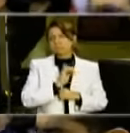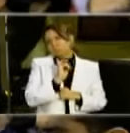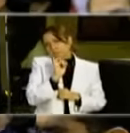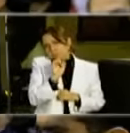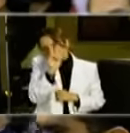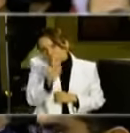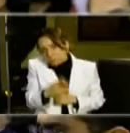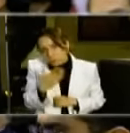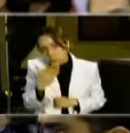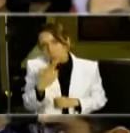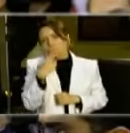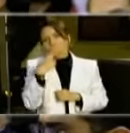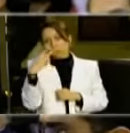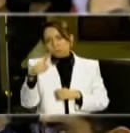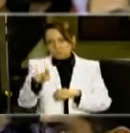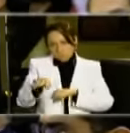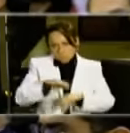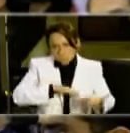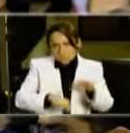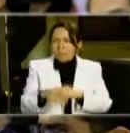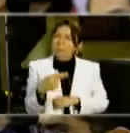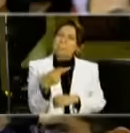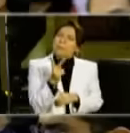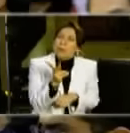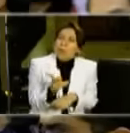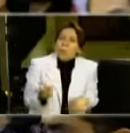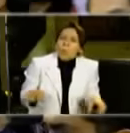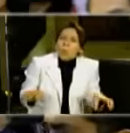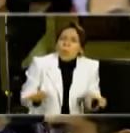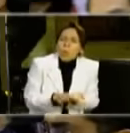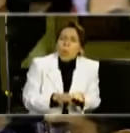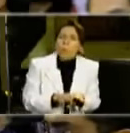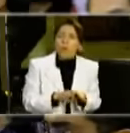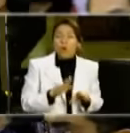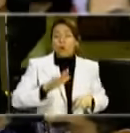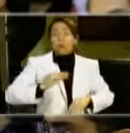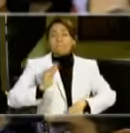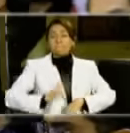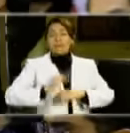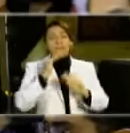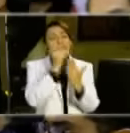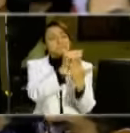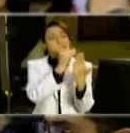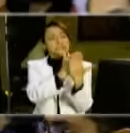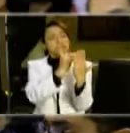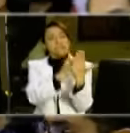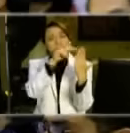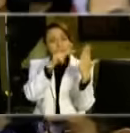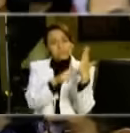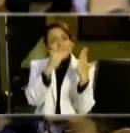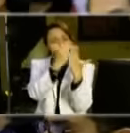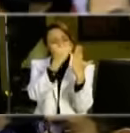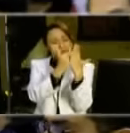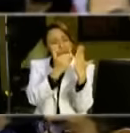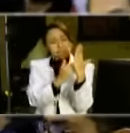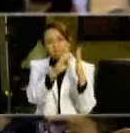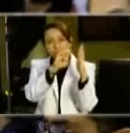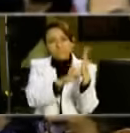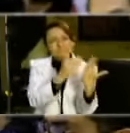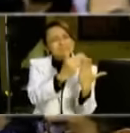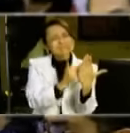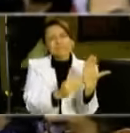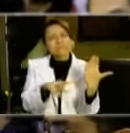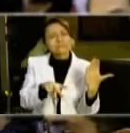sus instituciones como estatutos, ¿cómo podrían enfrentar este cambio de globalización? La globalización nos